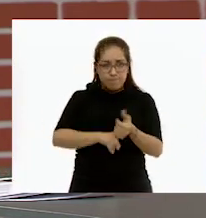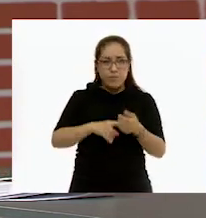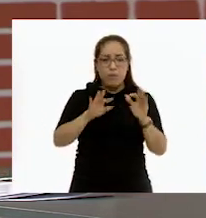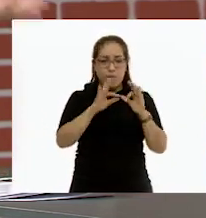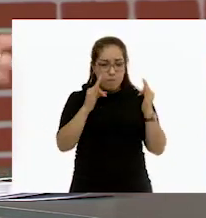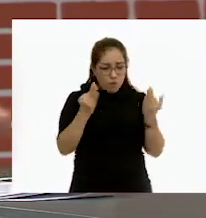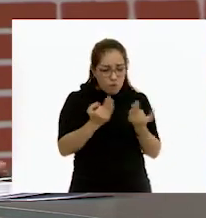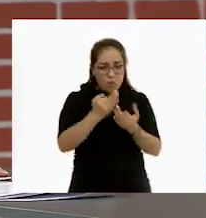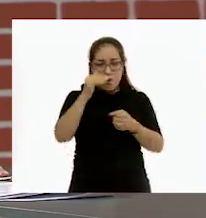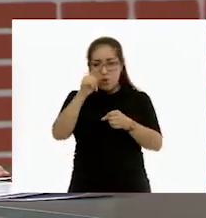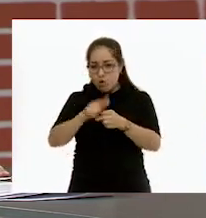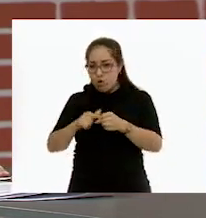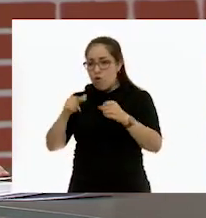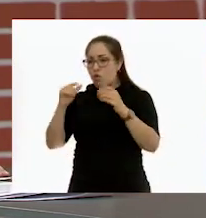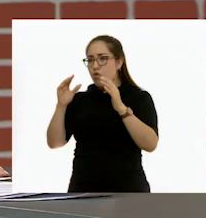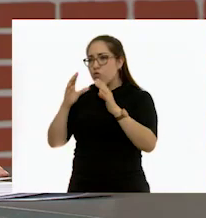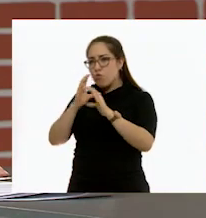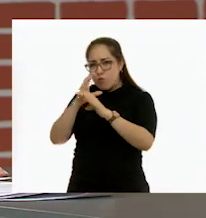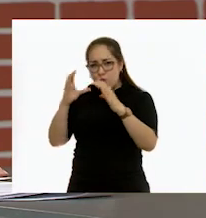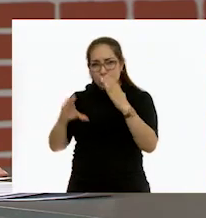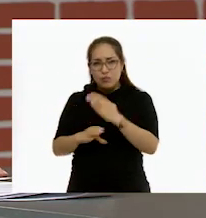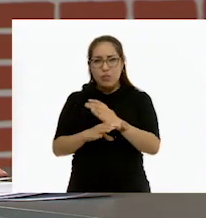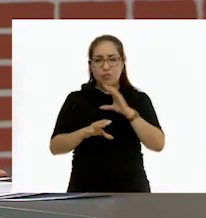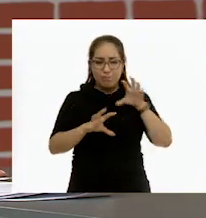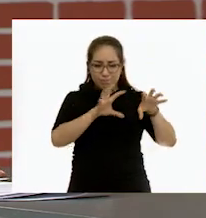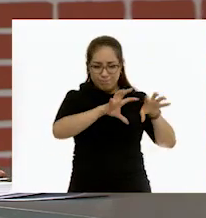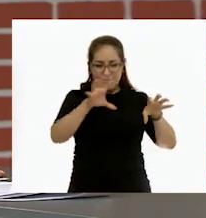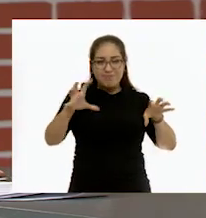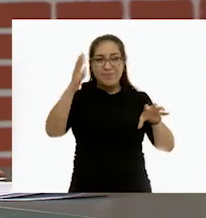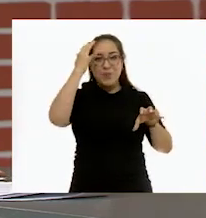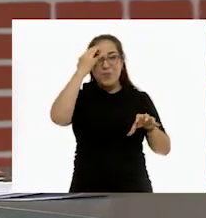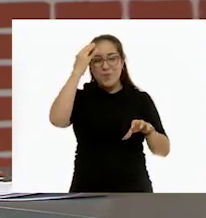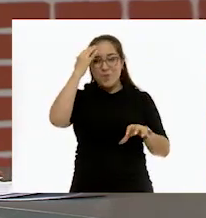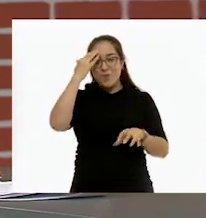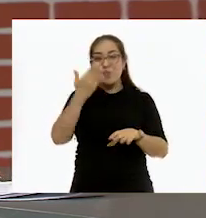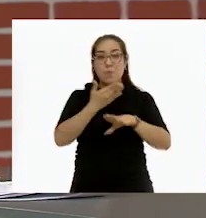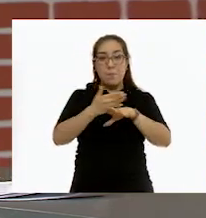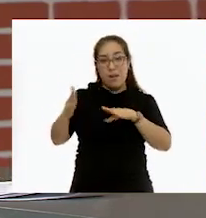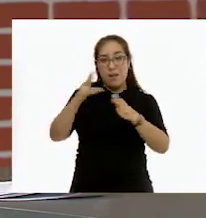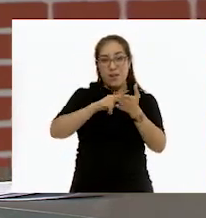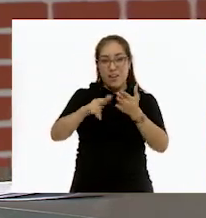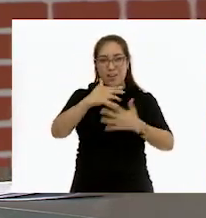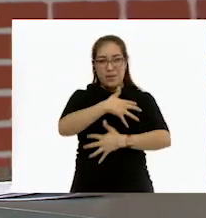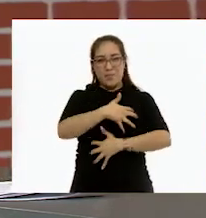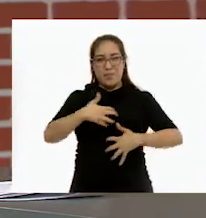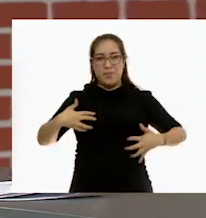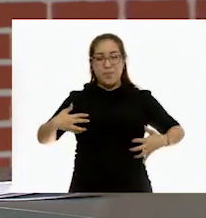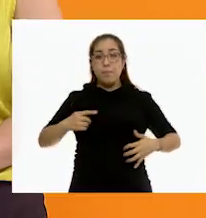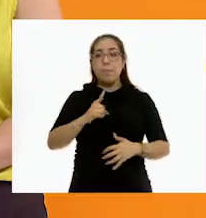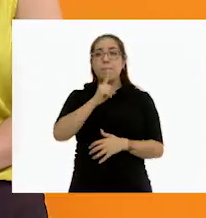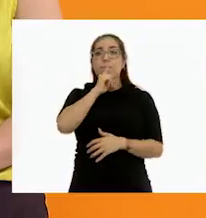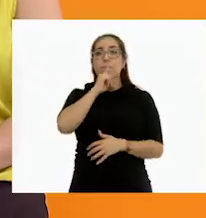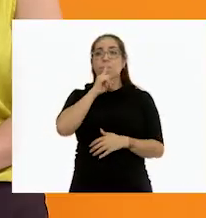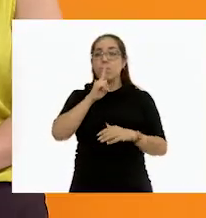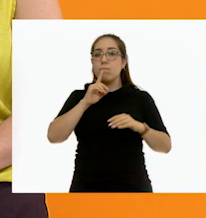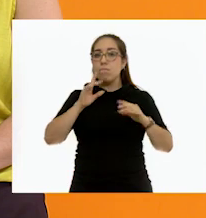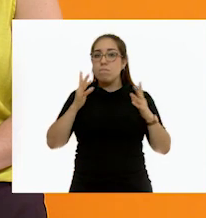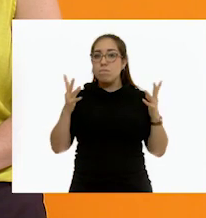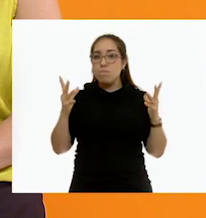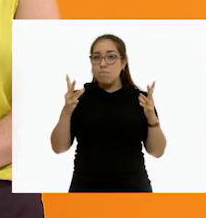figuras, colores, por ejemplo, los mimos son unos personajes que sin hablar, sin